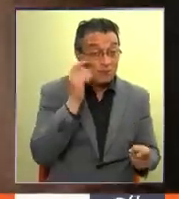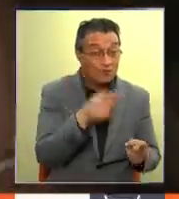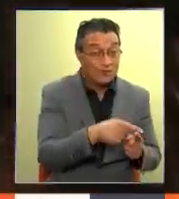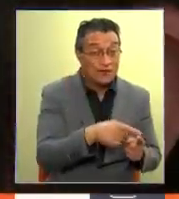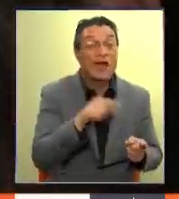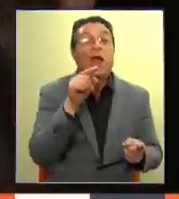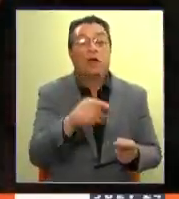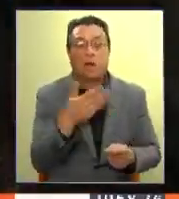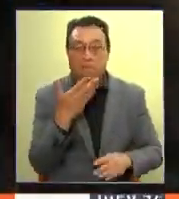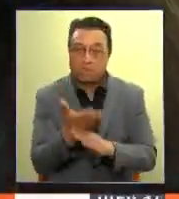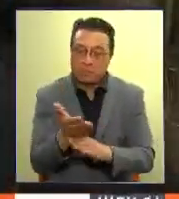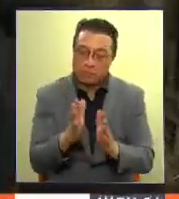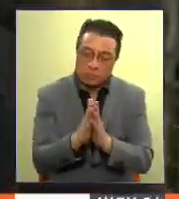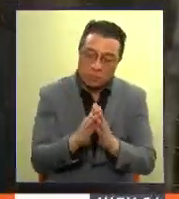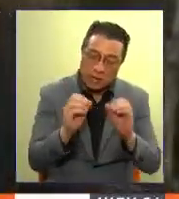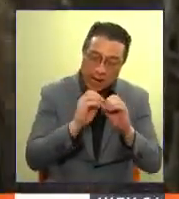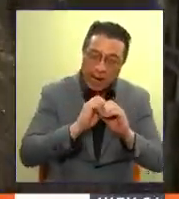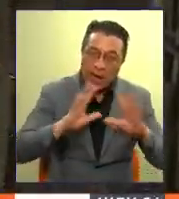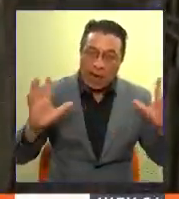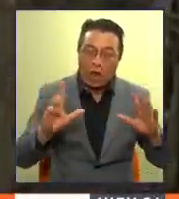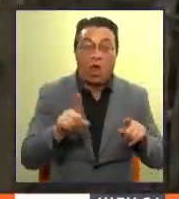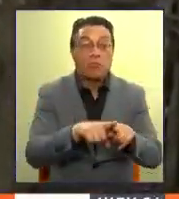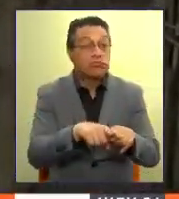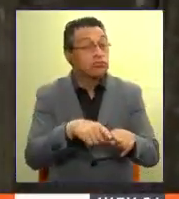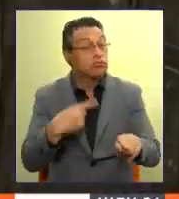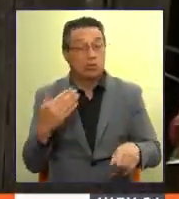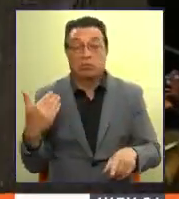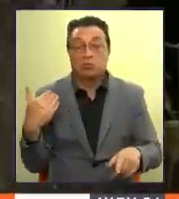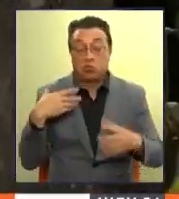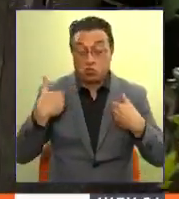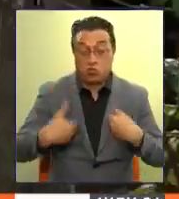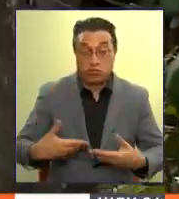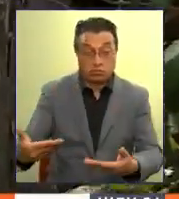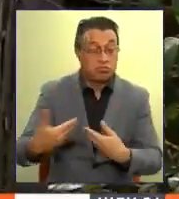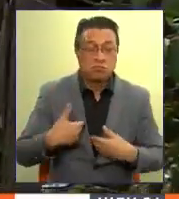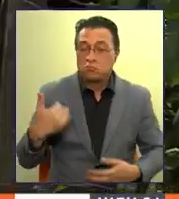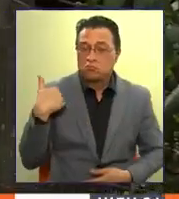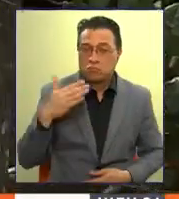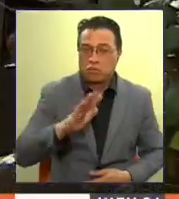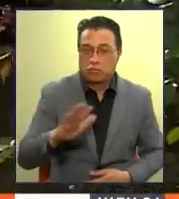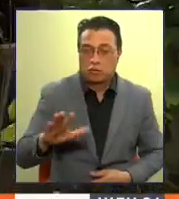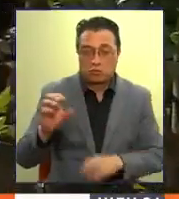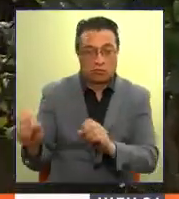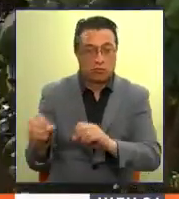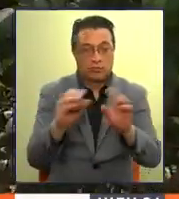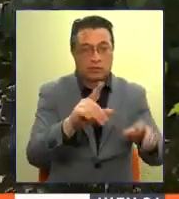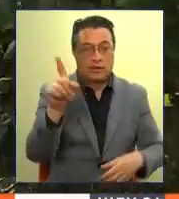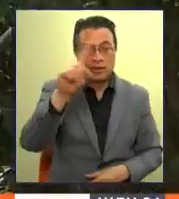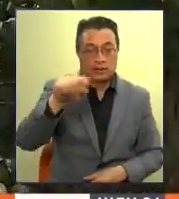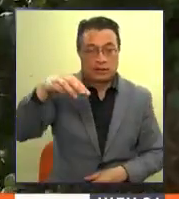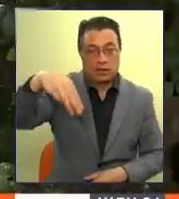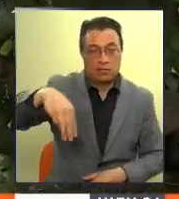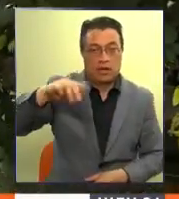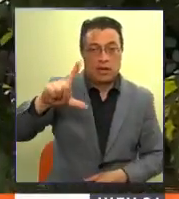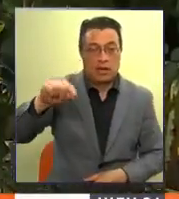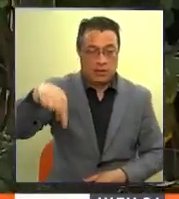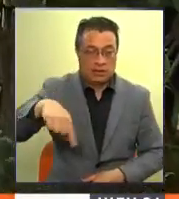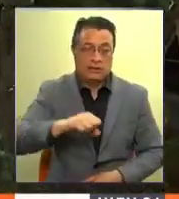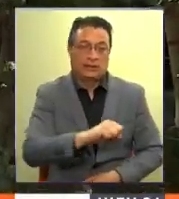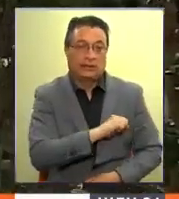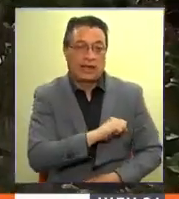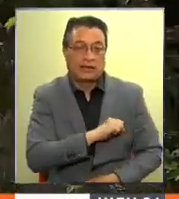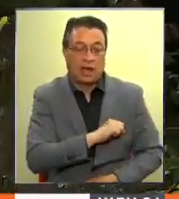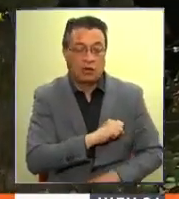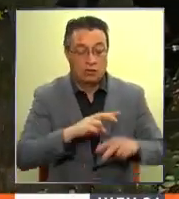de su muerte, aunque aquello demore un poco más la entrega del cuerpo, ya que fue trasladado al Servicio Médico Legal de Santiago para realizar